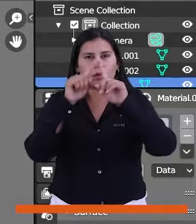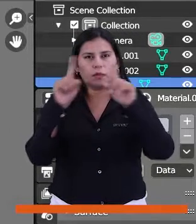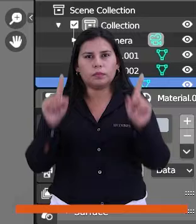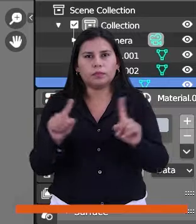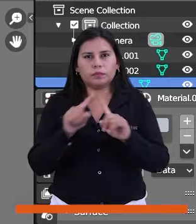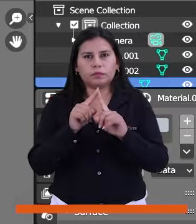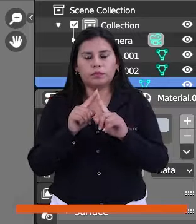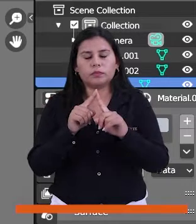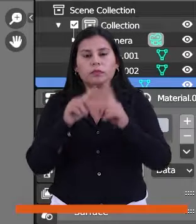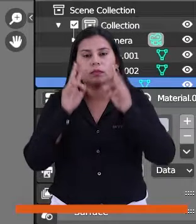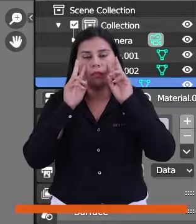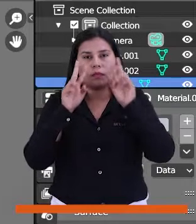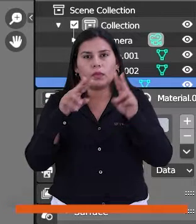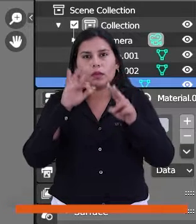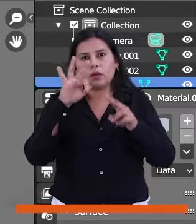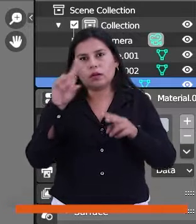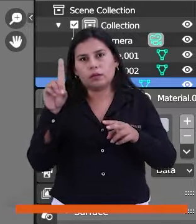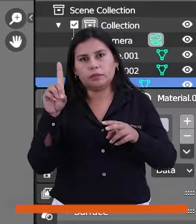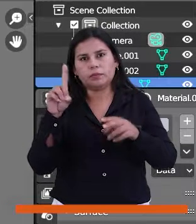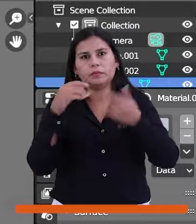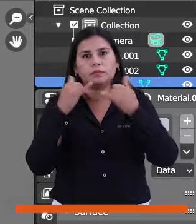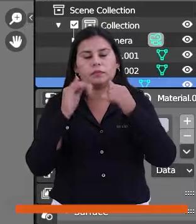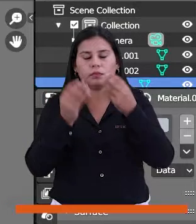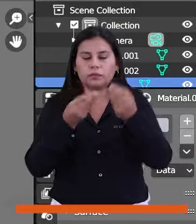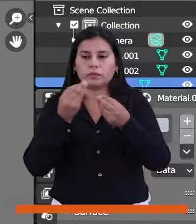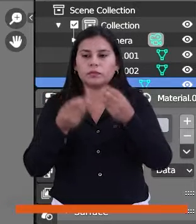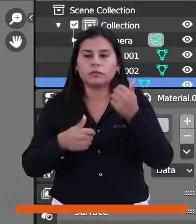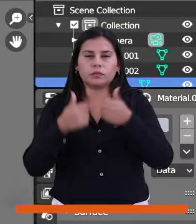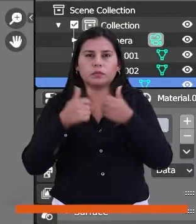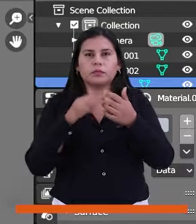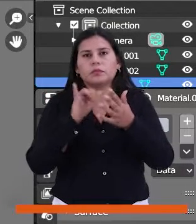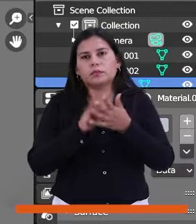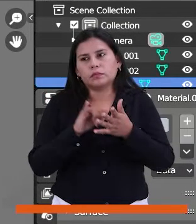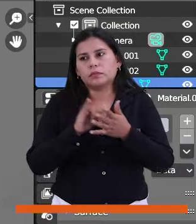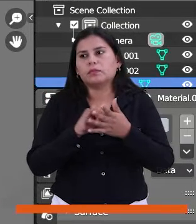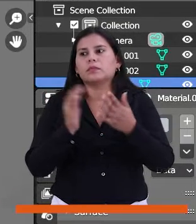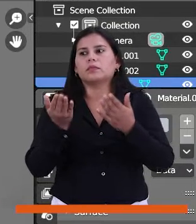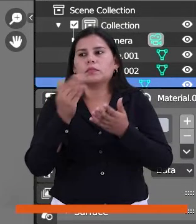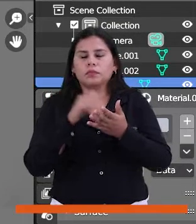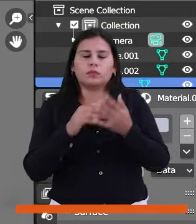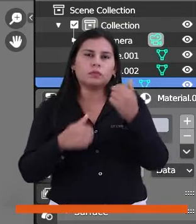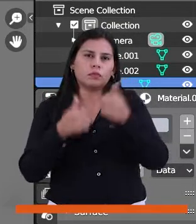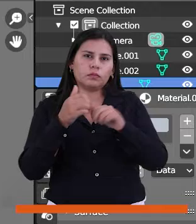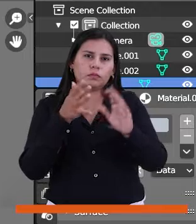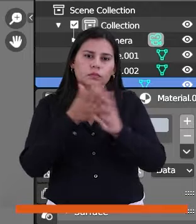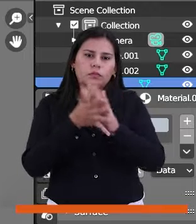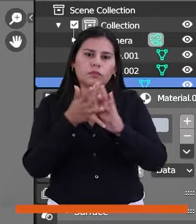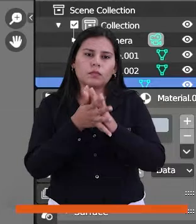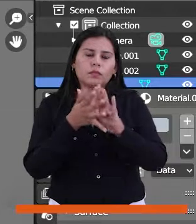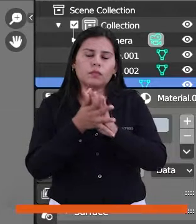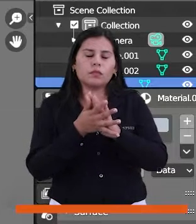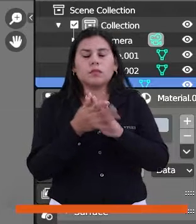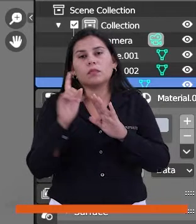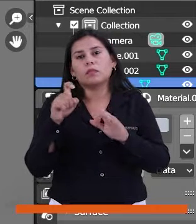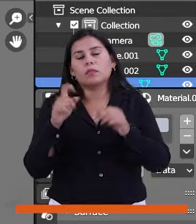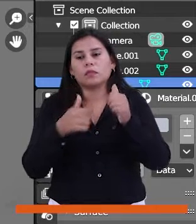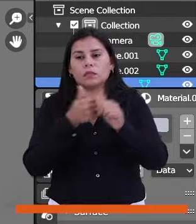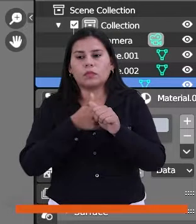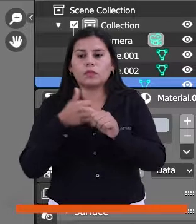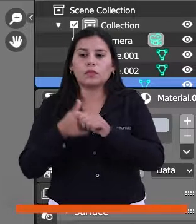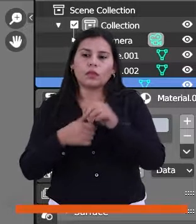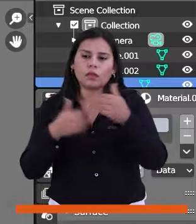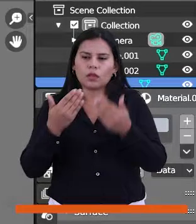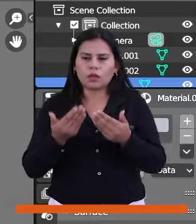la ventana, en la vista 3D, lo que voy a hacer es, me voy a ir a modo de edición. Vean que en modo